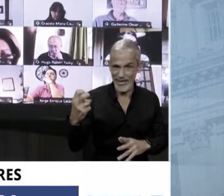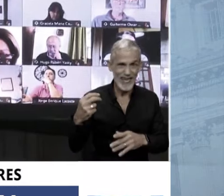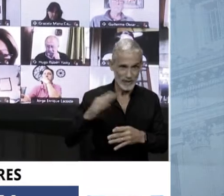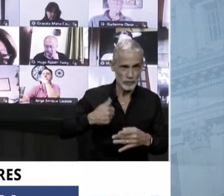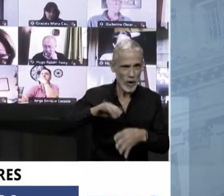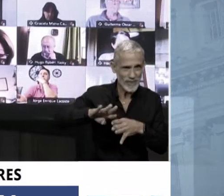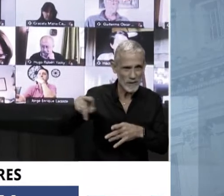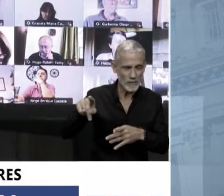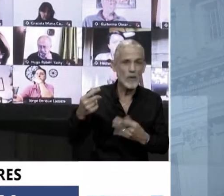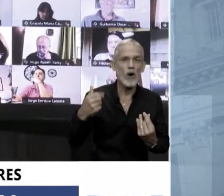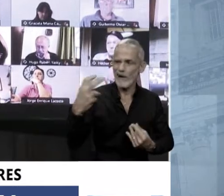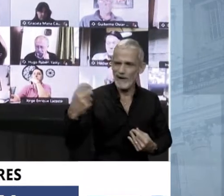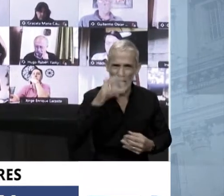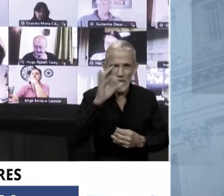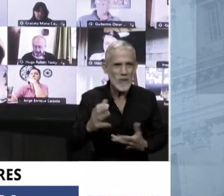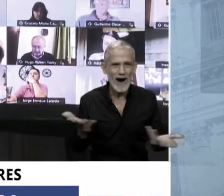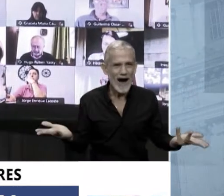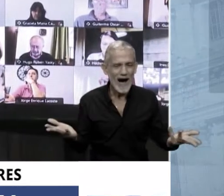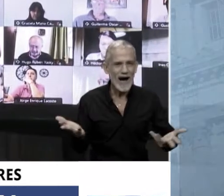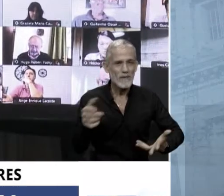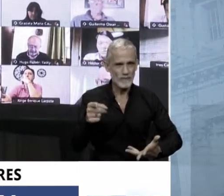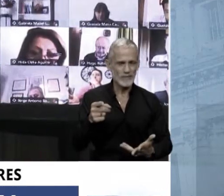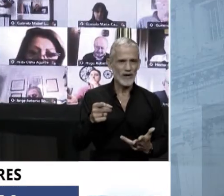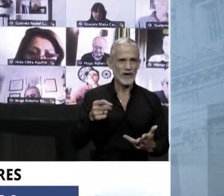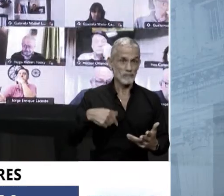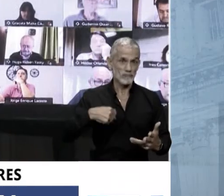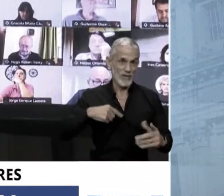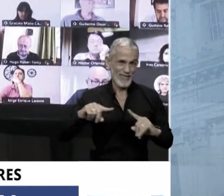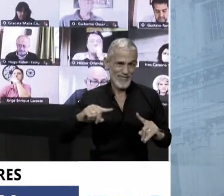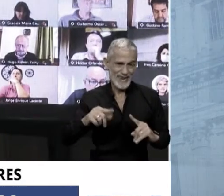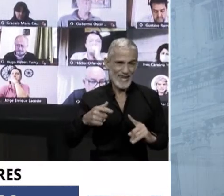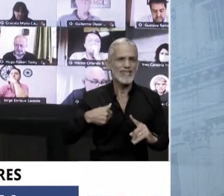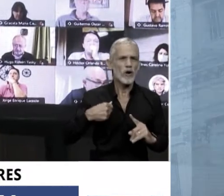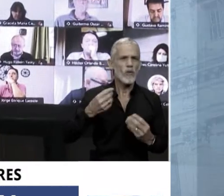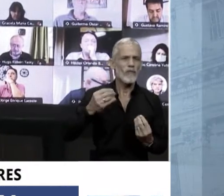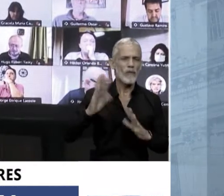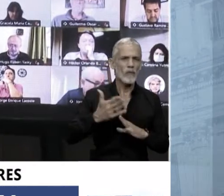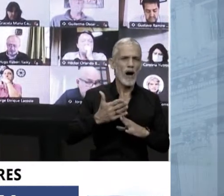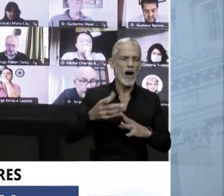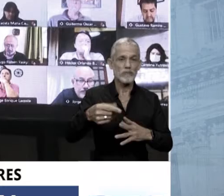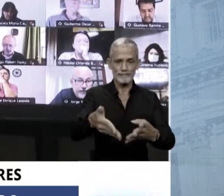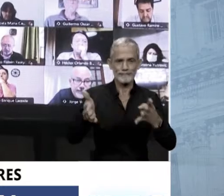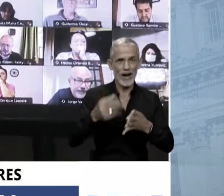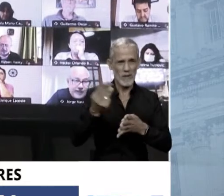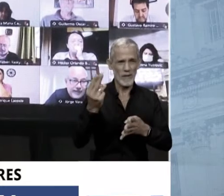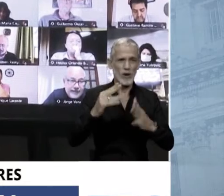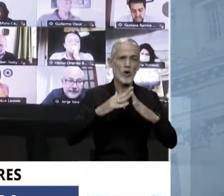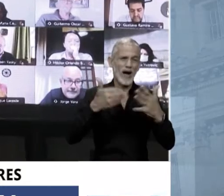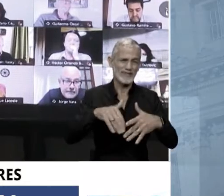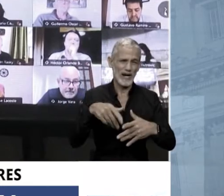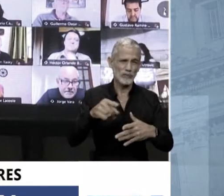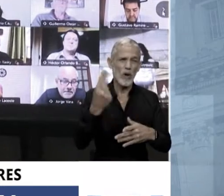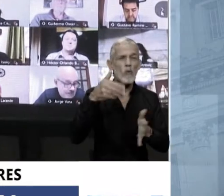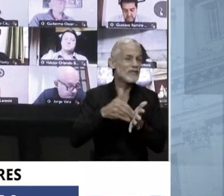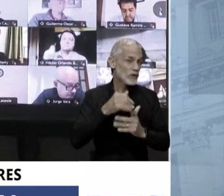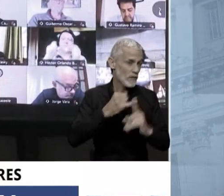deuda. Como dirigentes, ver esa experiencia histórica de lo que fue el velorio de Diego Armando Maradona con más de 1,5 millones